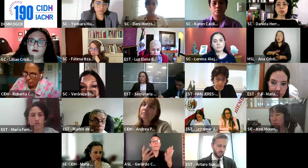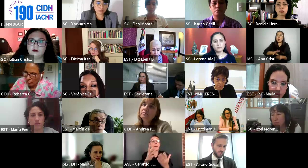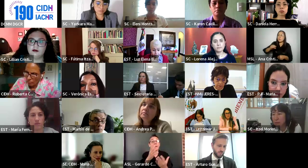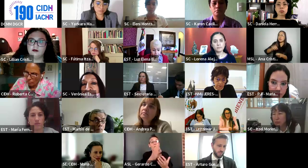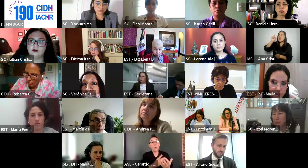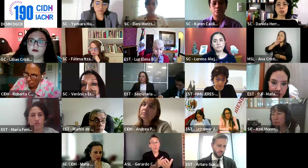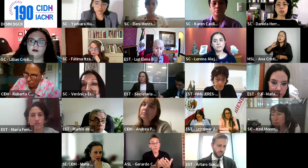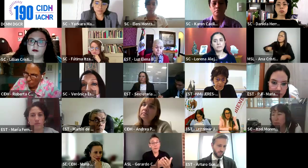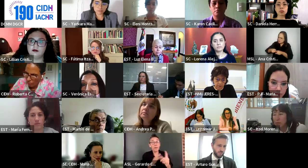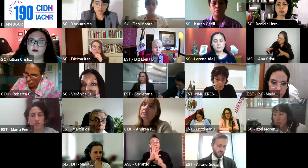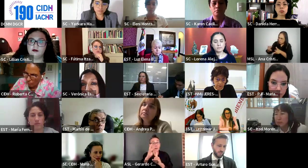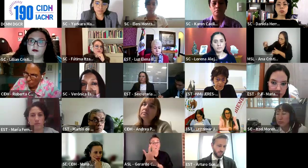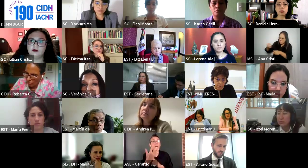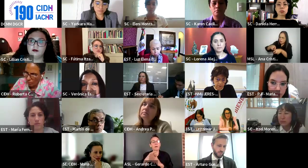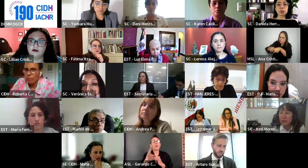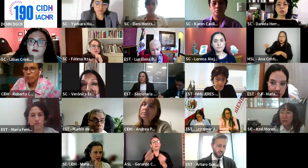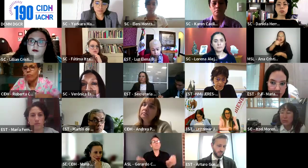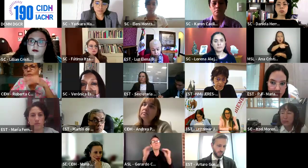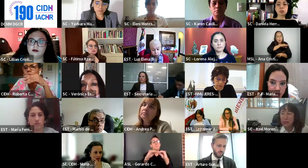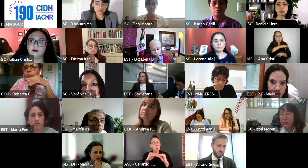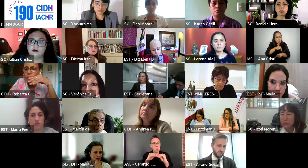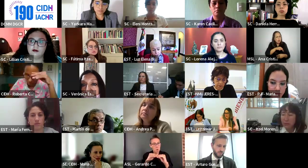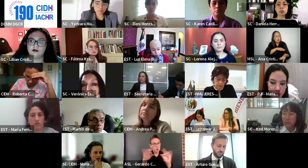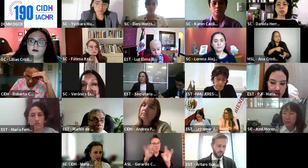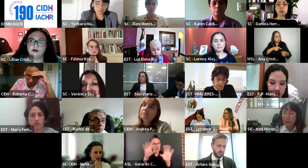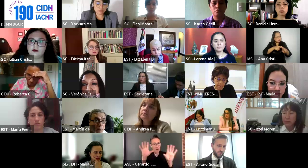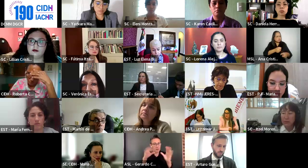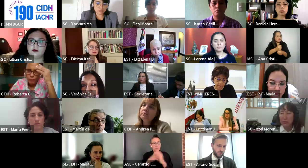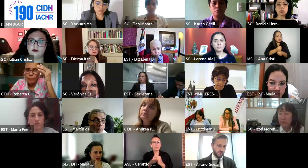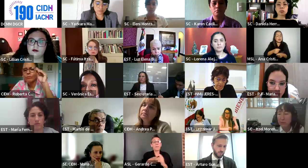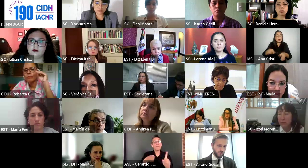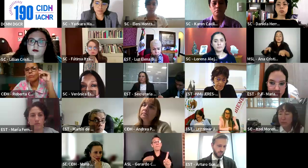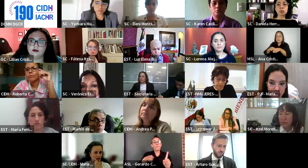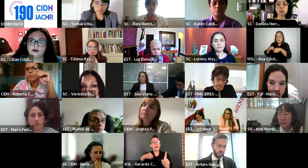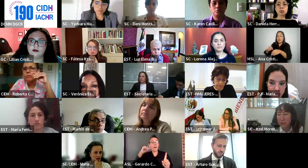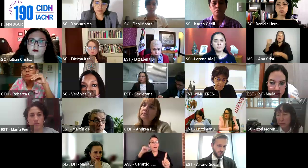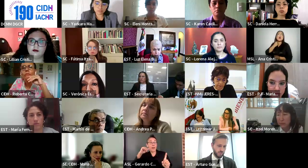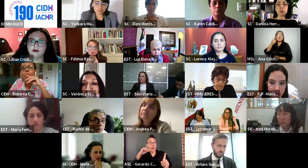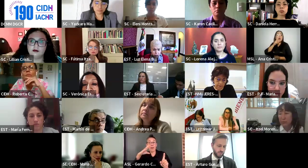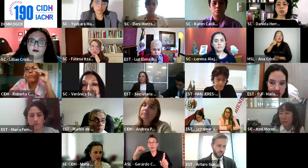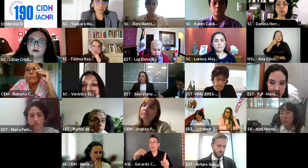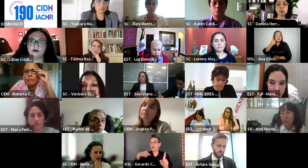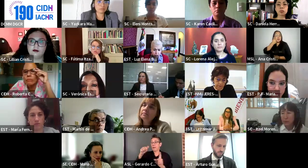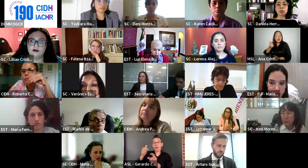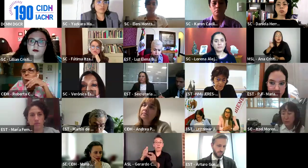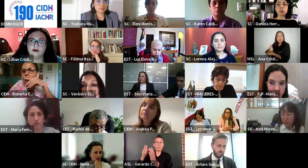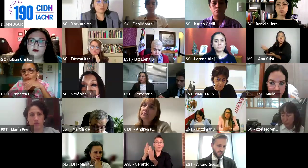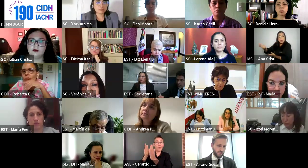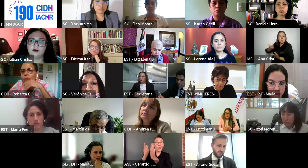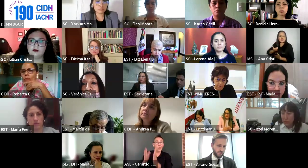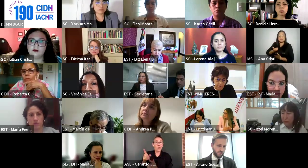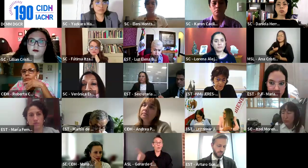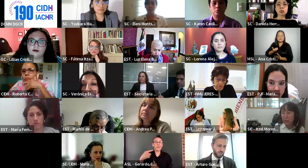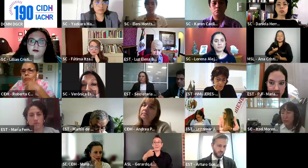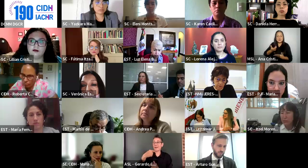me violente más. Se rehúsa a pagarme reparación de daños porque mi tía y una abogada aseguran que busco extorsionarla. Mi crimen ha sido